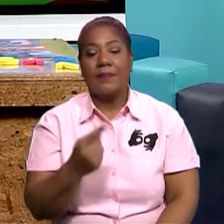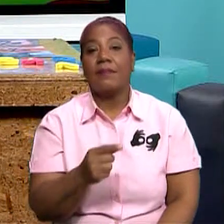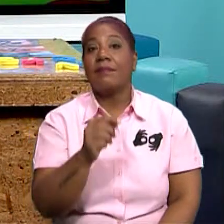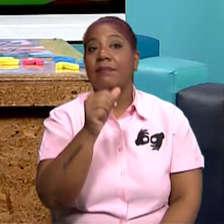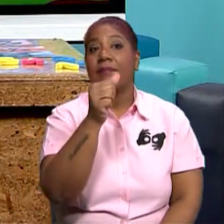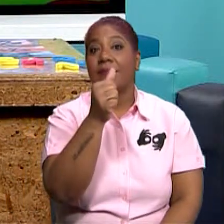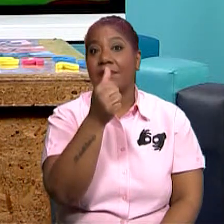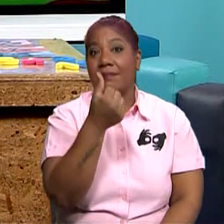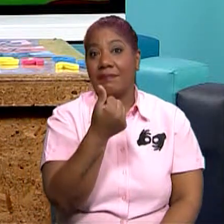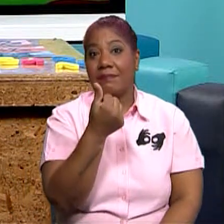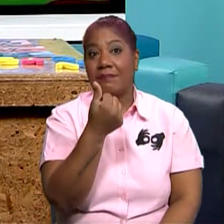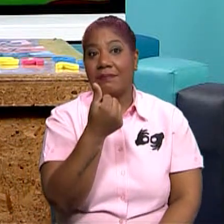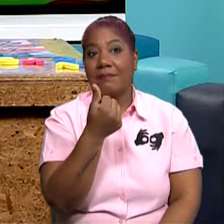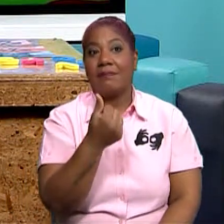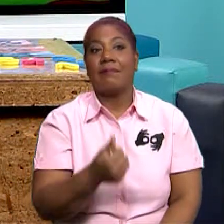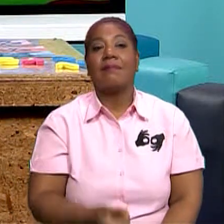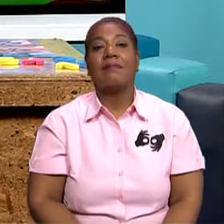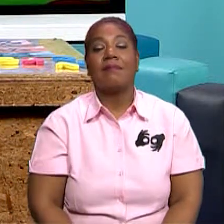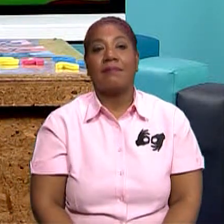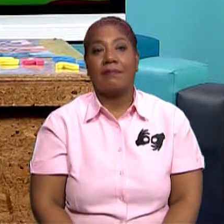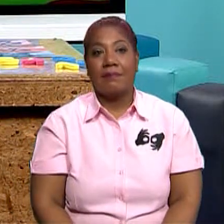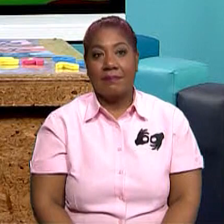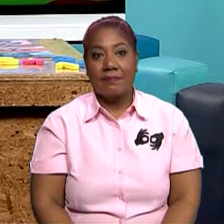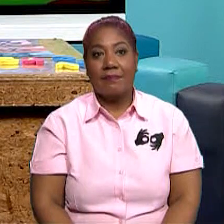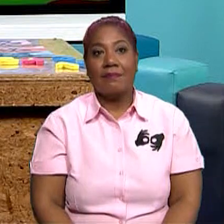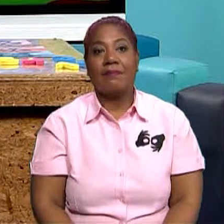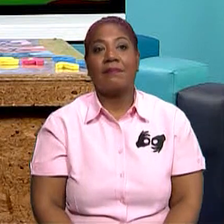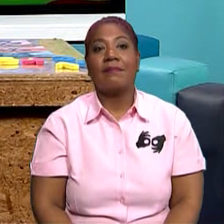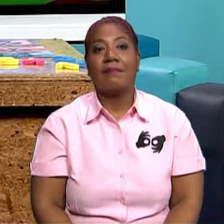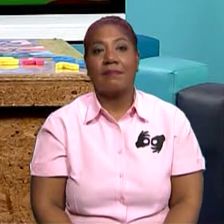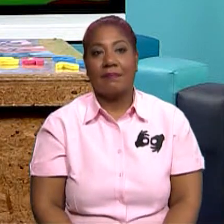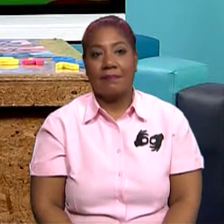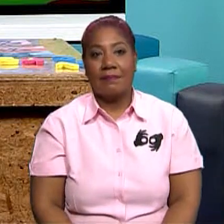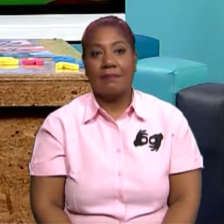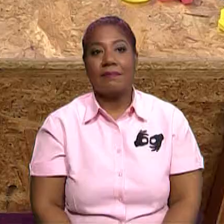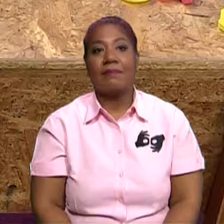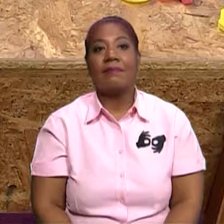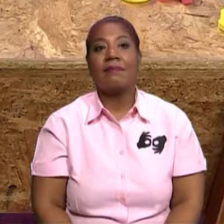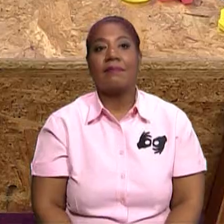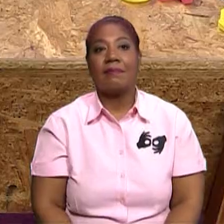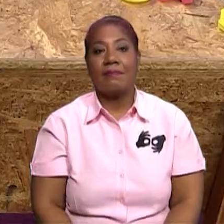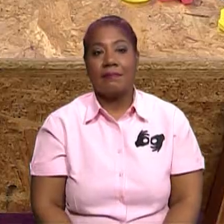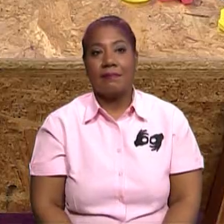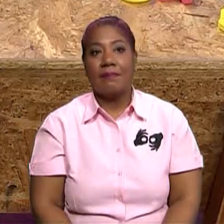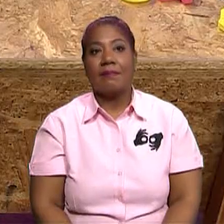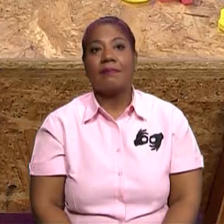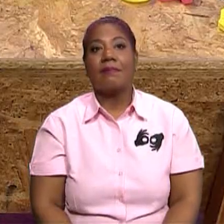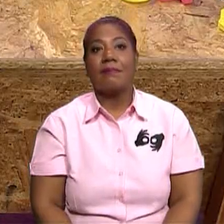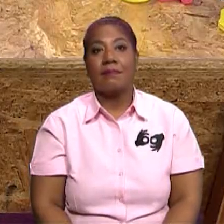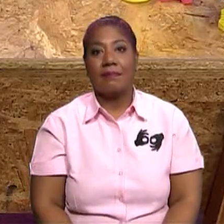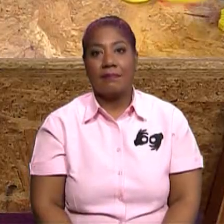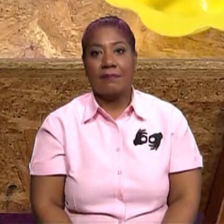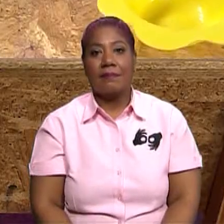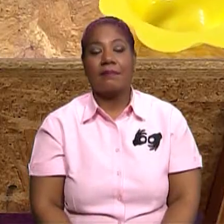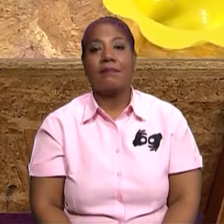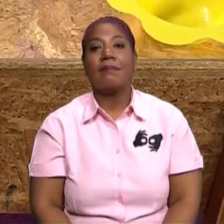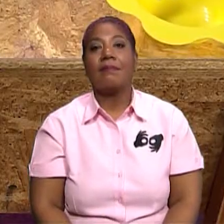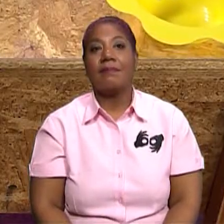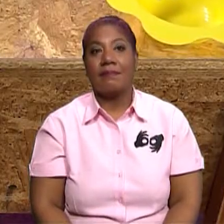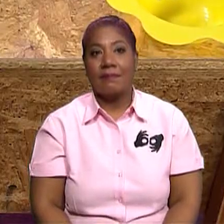10 entre 2. Vamos a colocar dos platitos, ¿verdad? Y aquí entonces vamos a